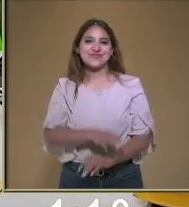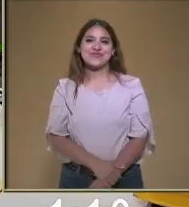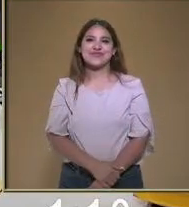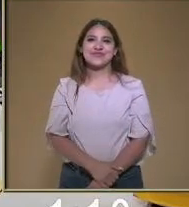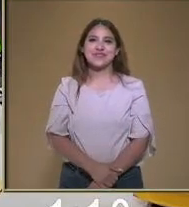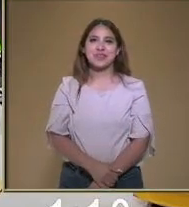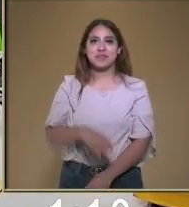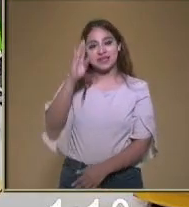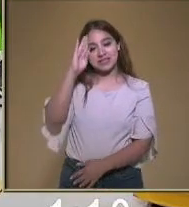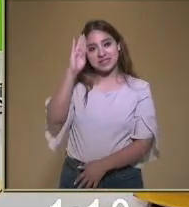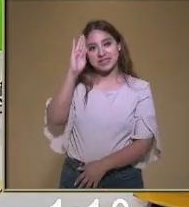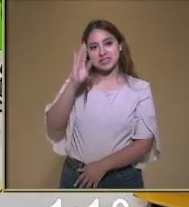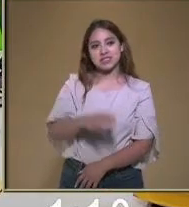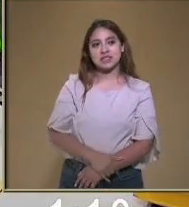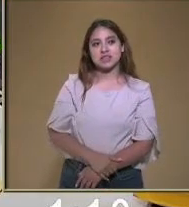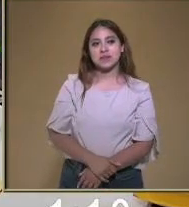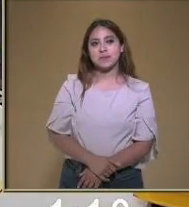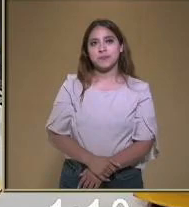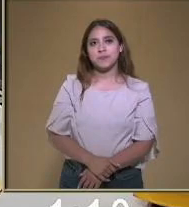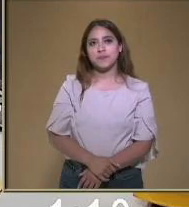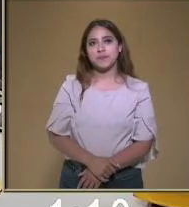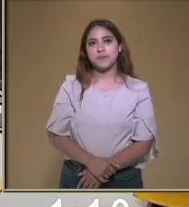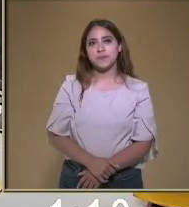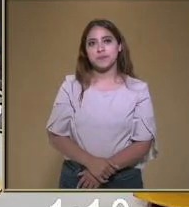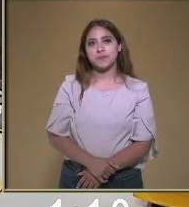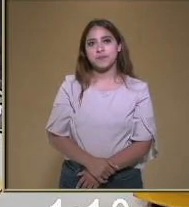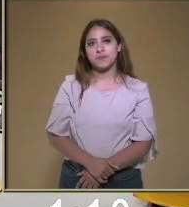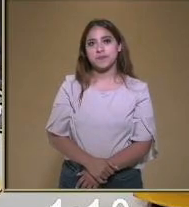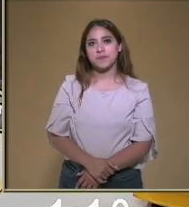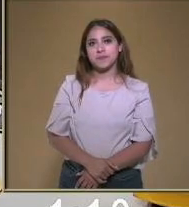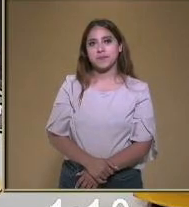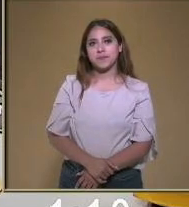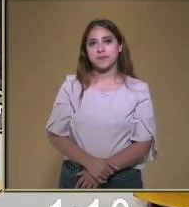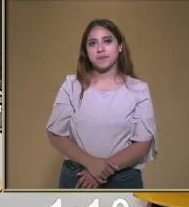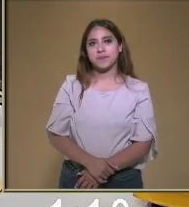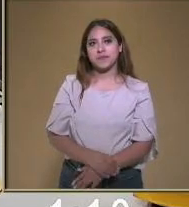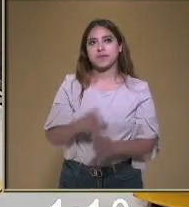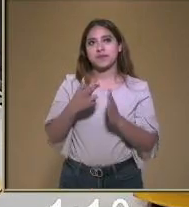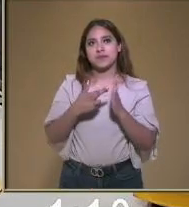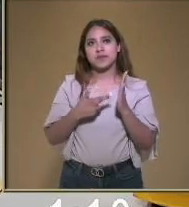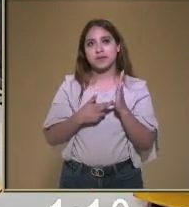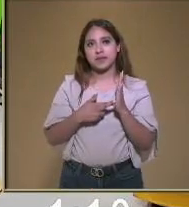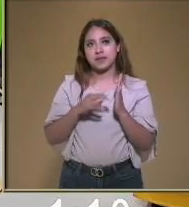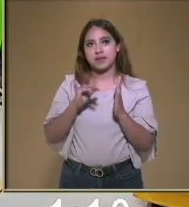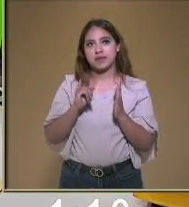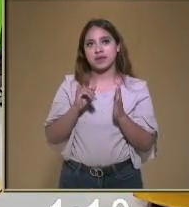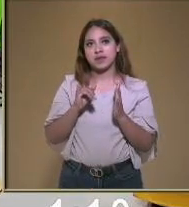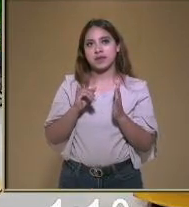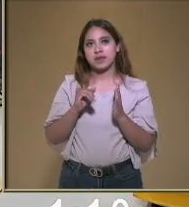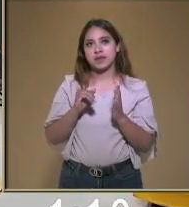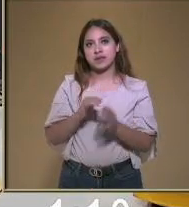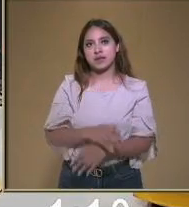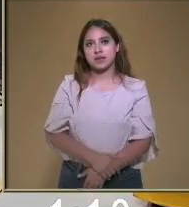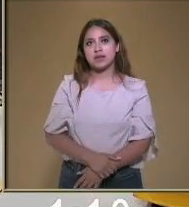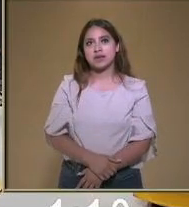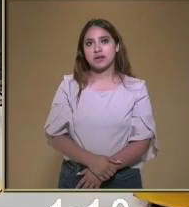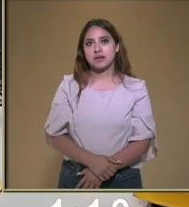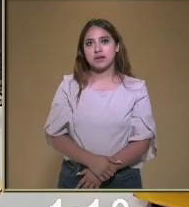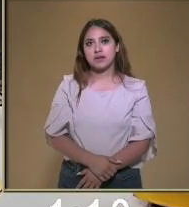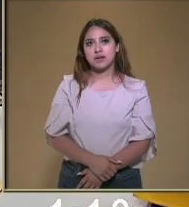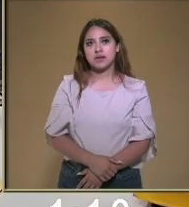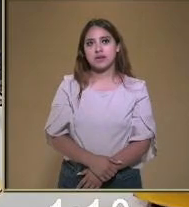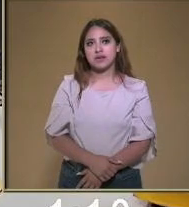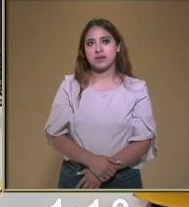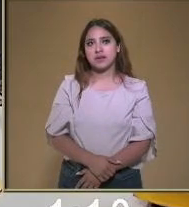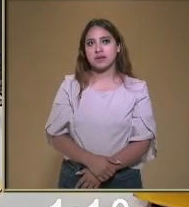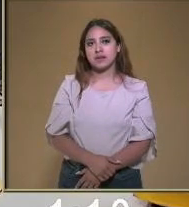reflexión. ¿Logramos establecer alguna regla, Raúl? ¿Cuál fue alguna de ellas? ¿La distancia, pues bueno, por ejemplo? La distancia, profe. Otra